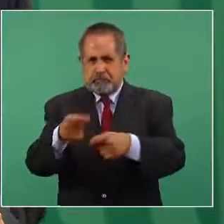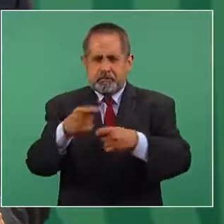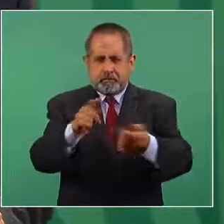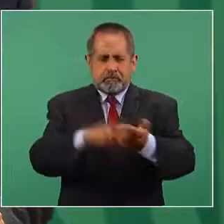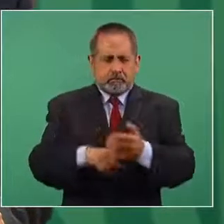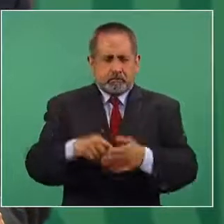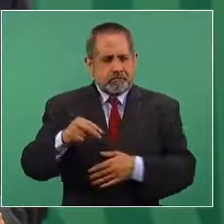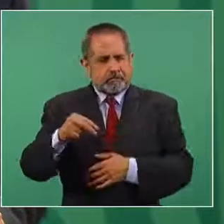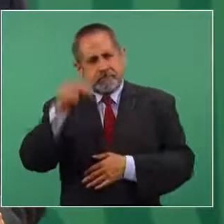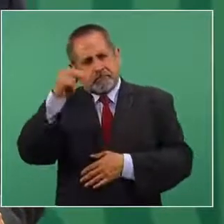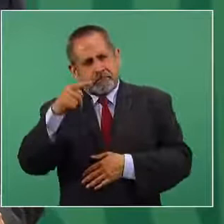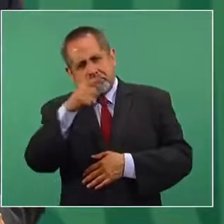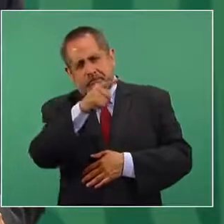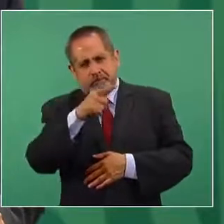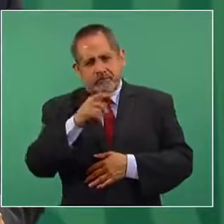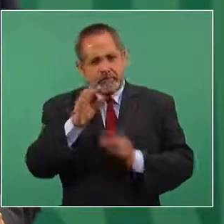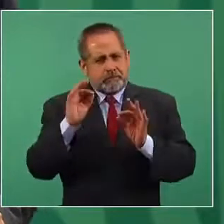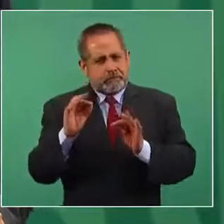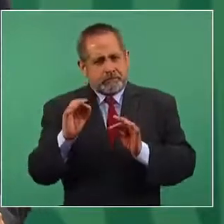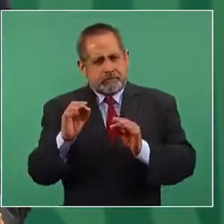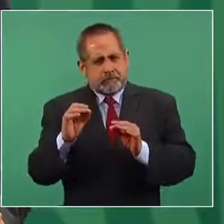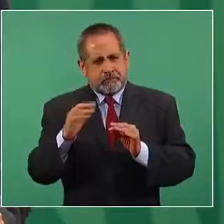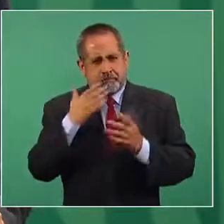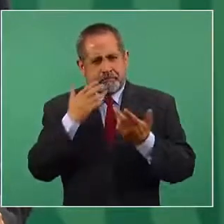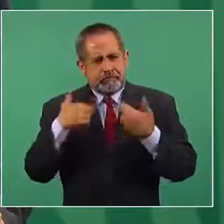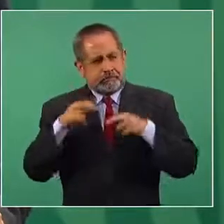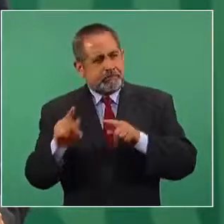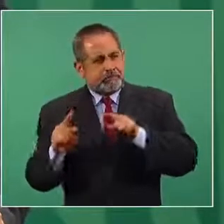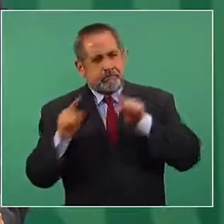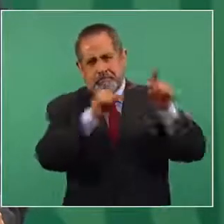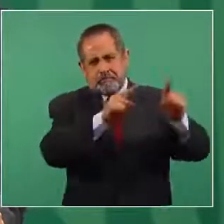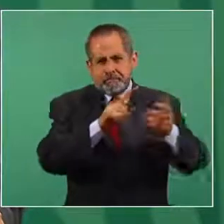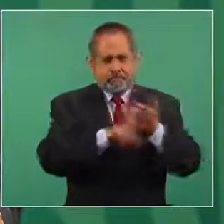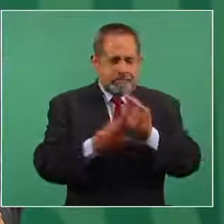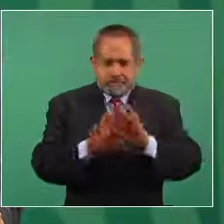norte está representado también acá, o sea, mañana.